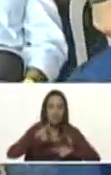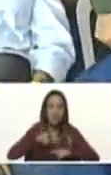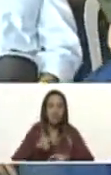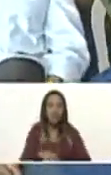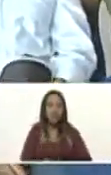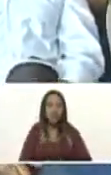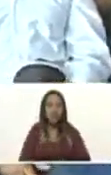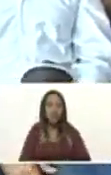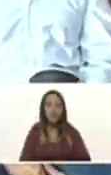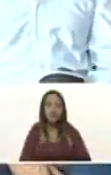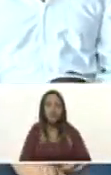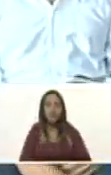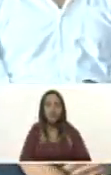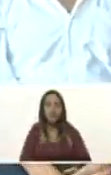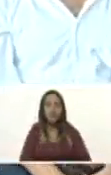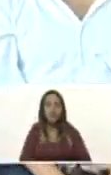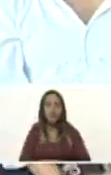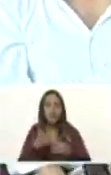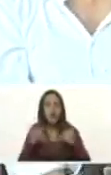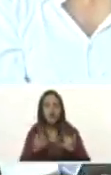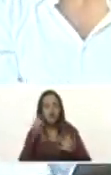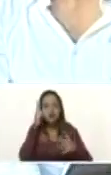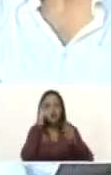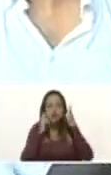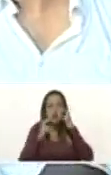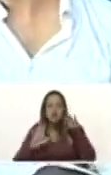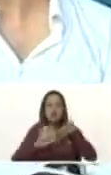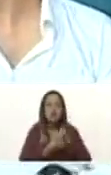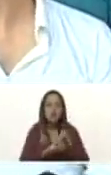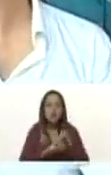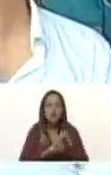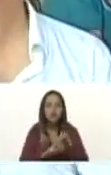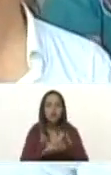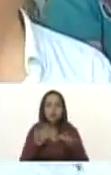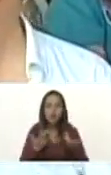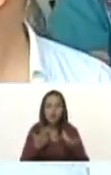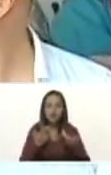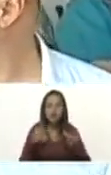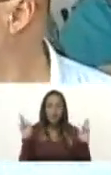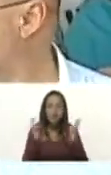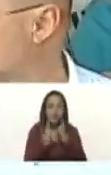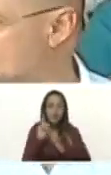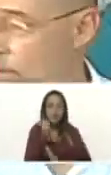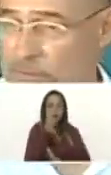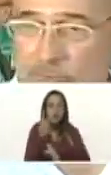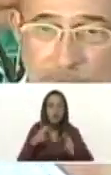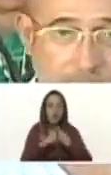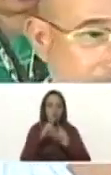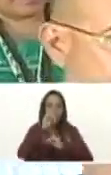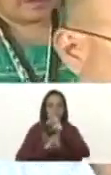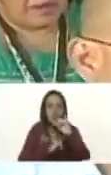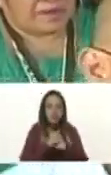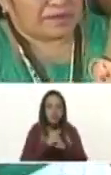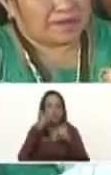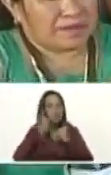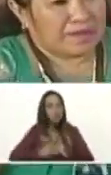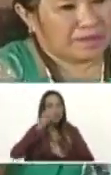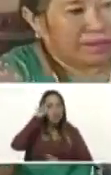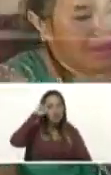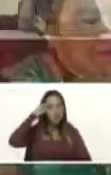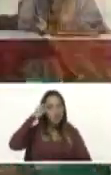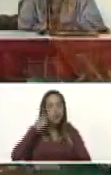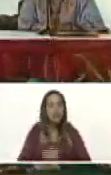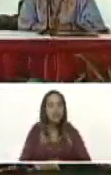Correcto. Bueno, vamos a escuchar las conclusiones de este primer encuentro internacional. Hay que recordar que